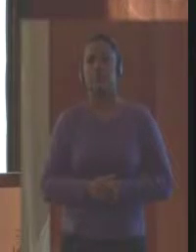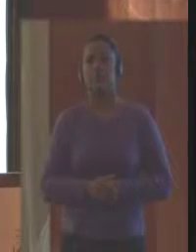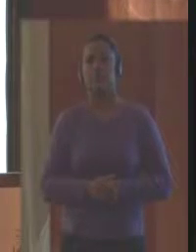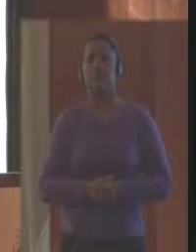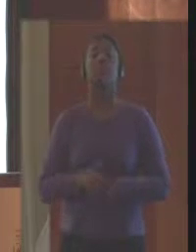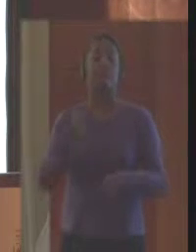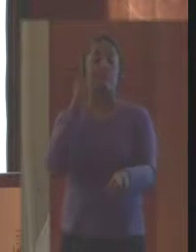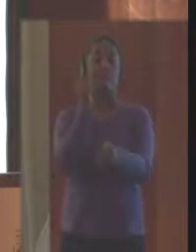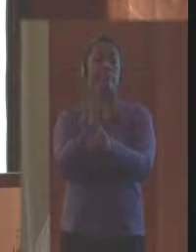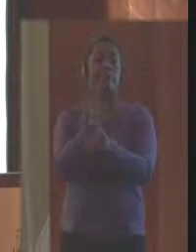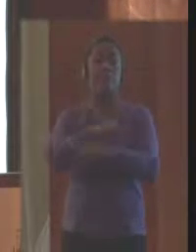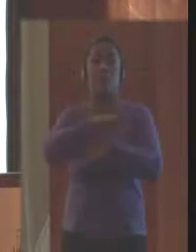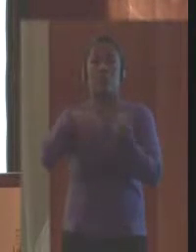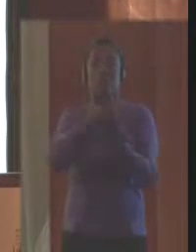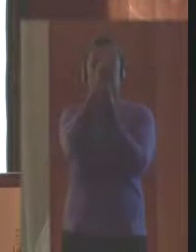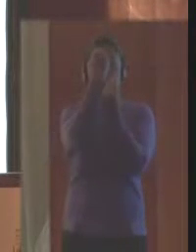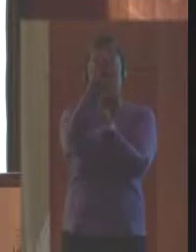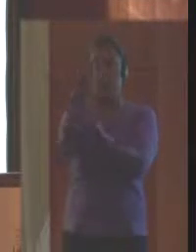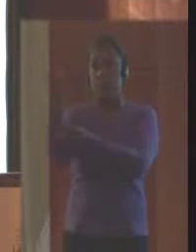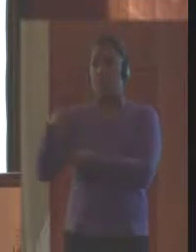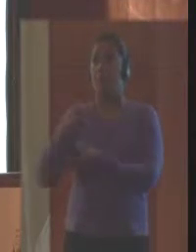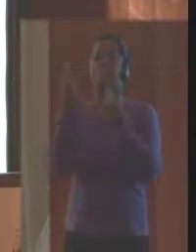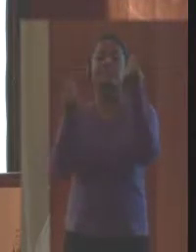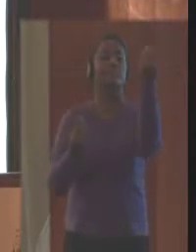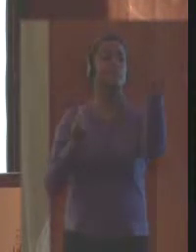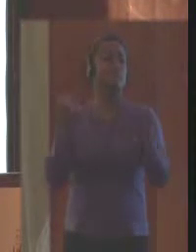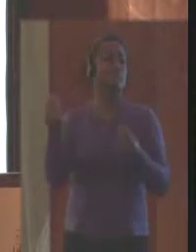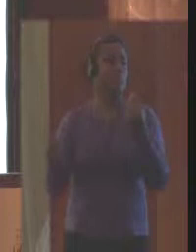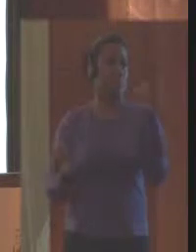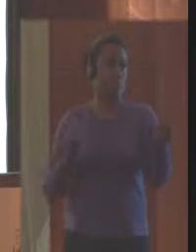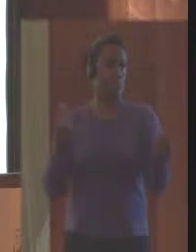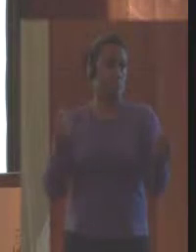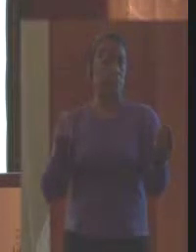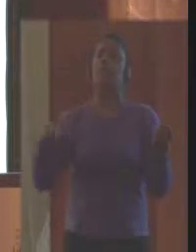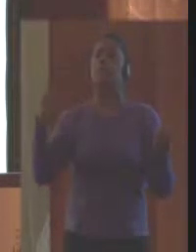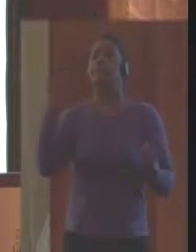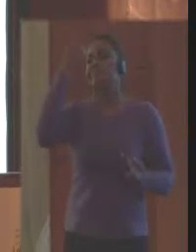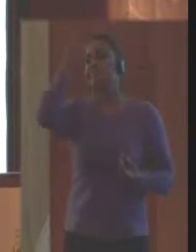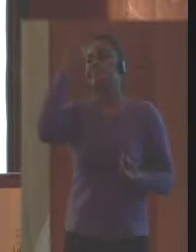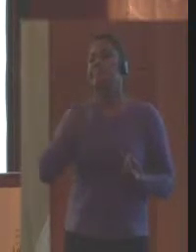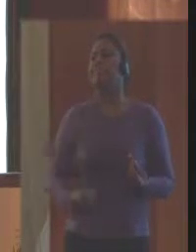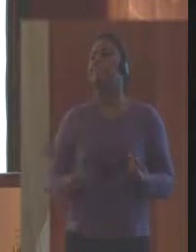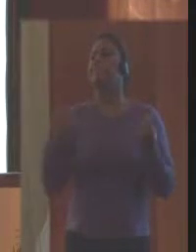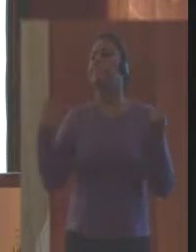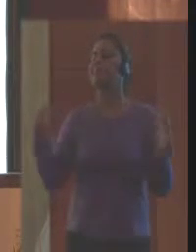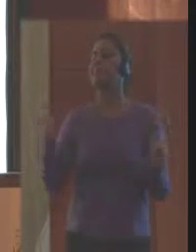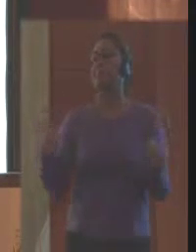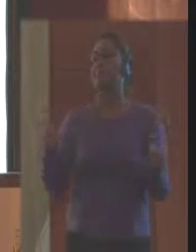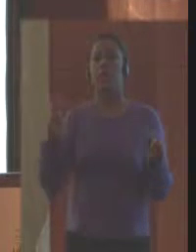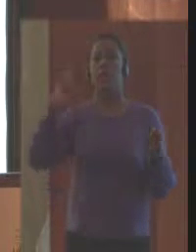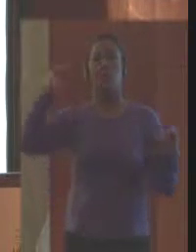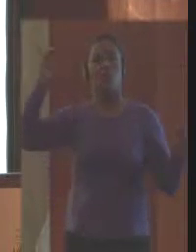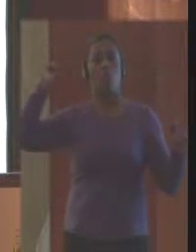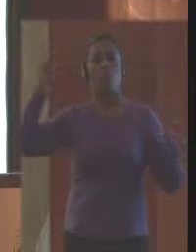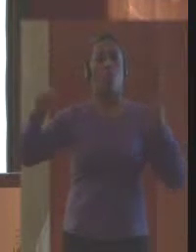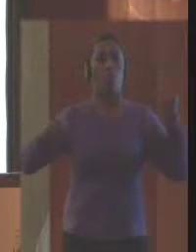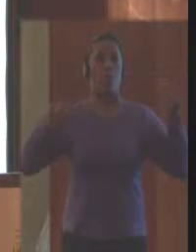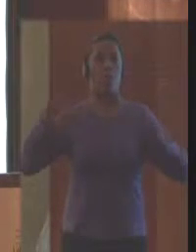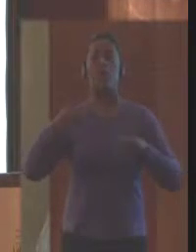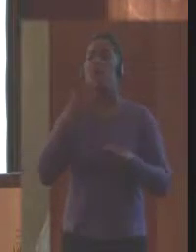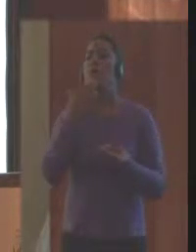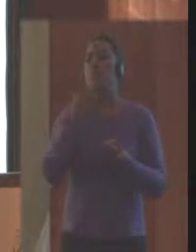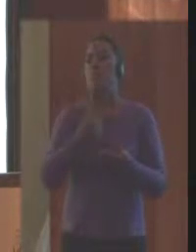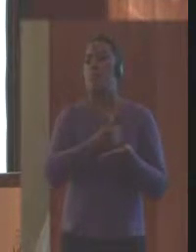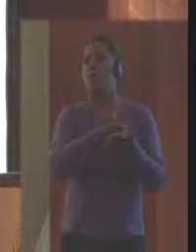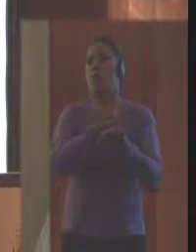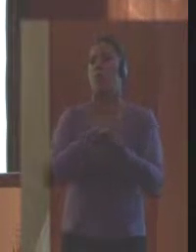Con toda esta información, ¿qué hemos hecho? ¿Qué decisiones políticas, normativas se han